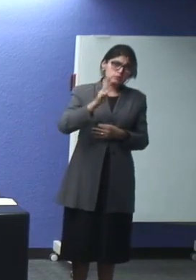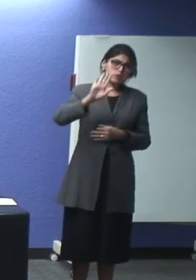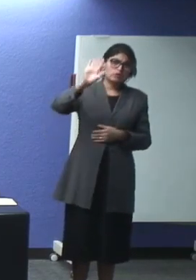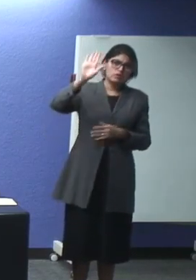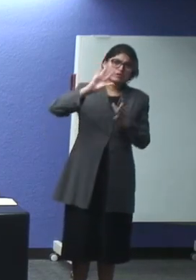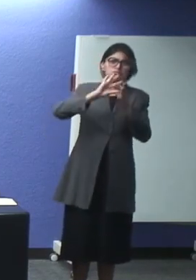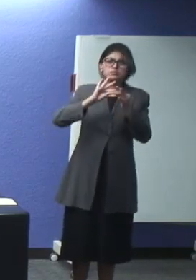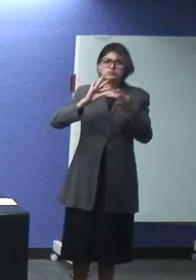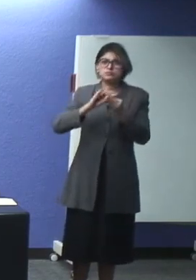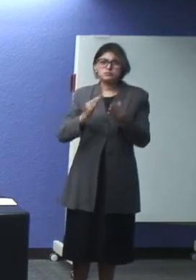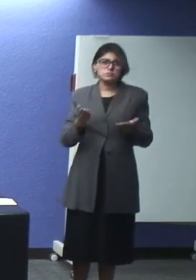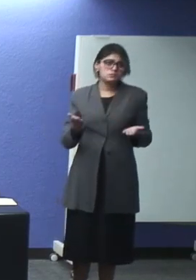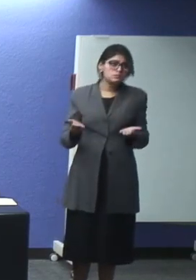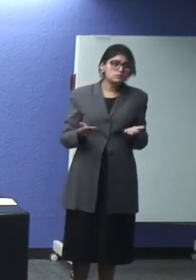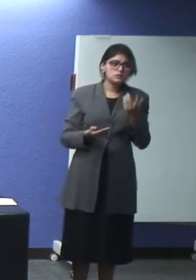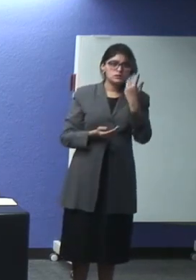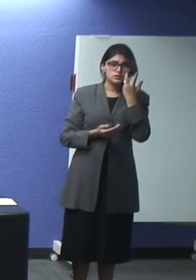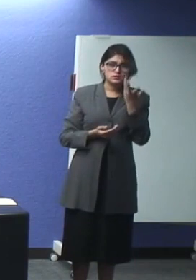intervención.